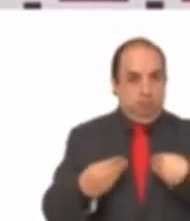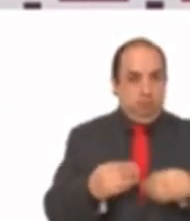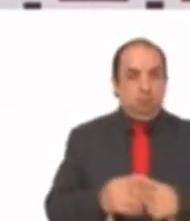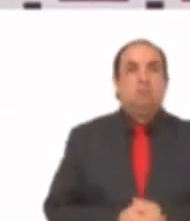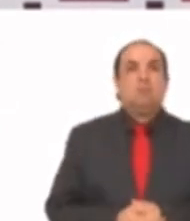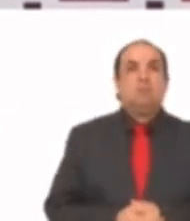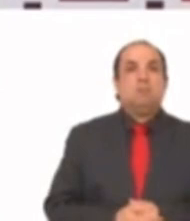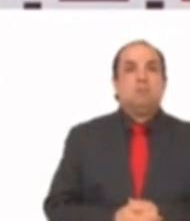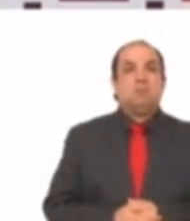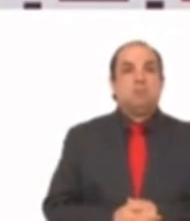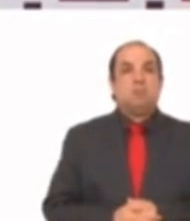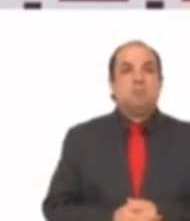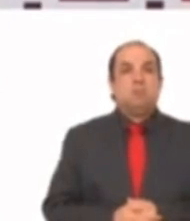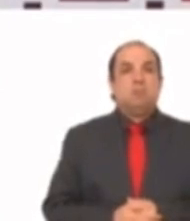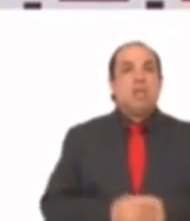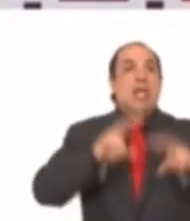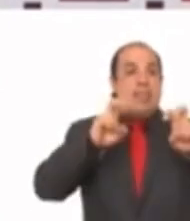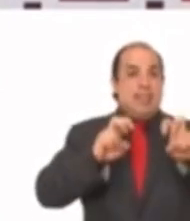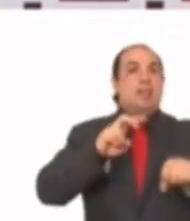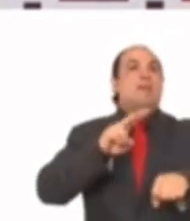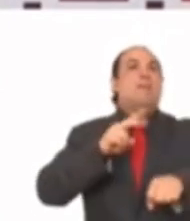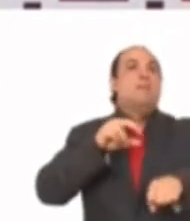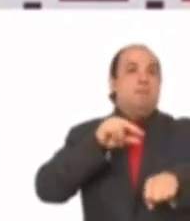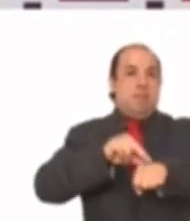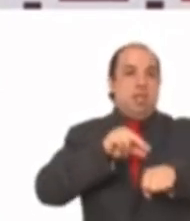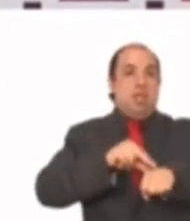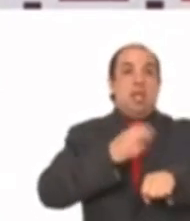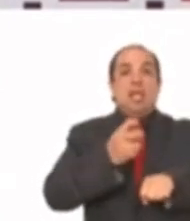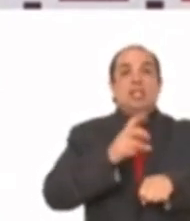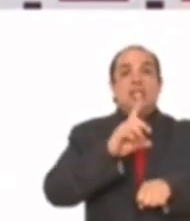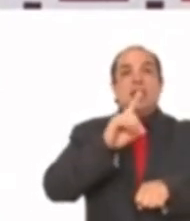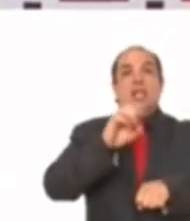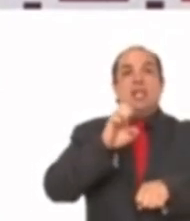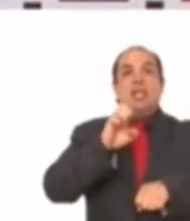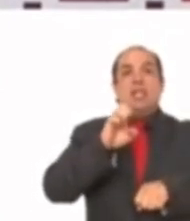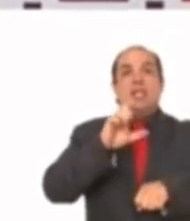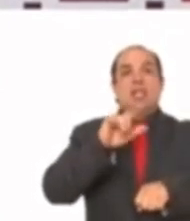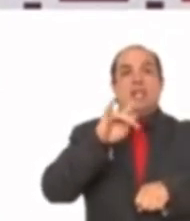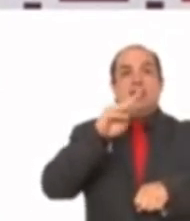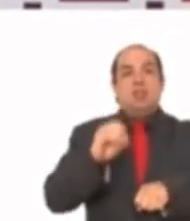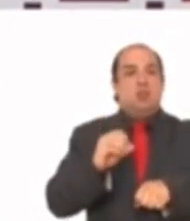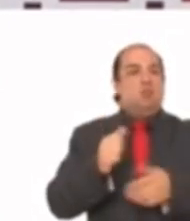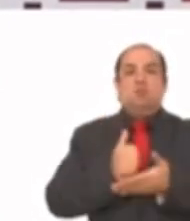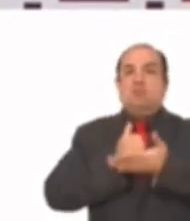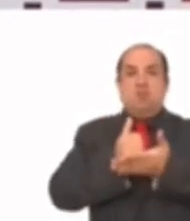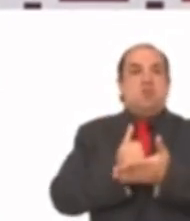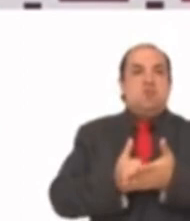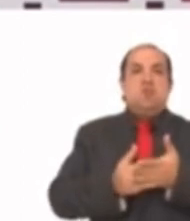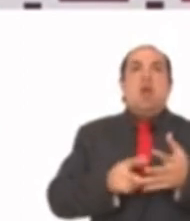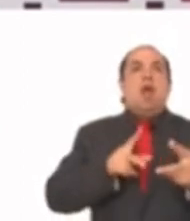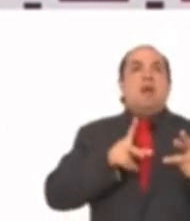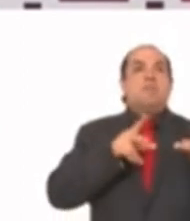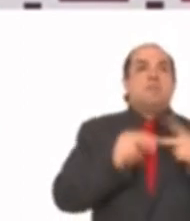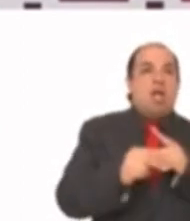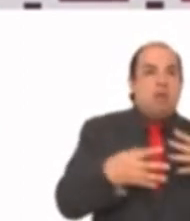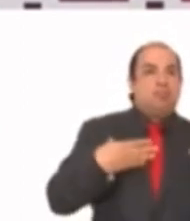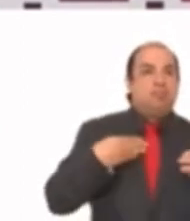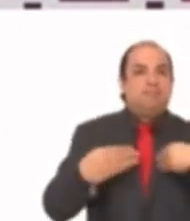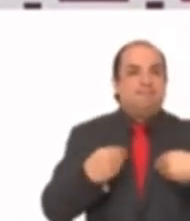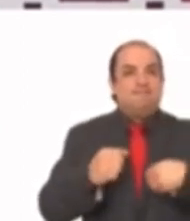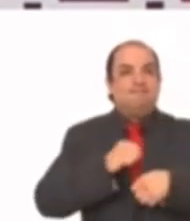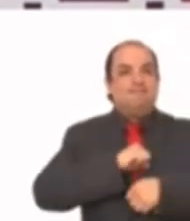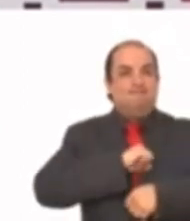pues únicamente servía para criminalizar a las personas que viven con dicha condición. Contagio, pero